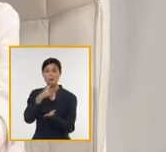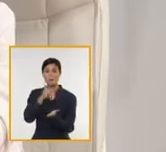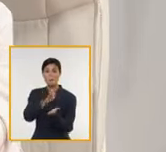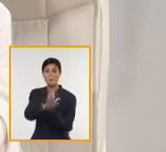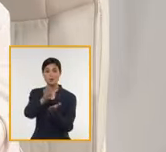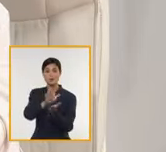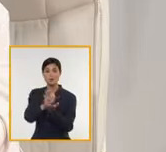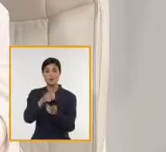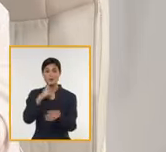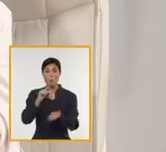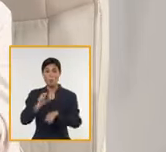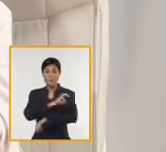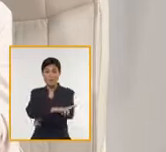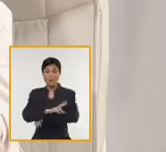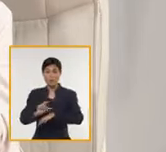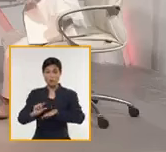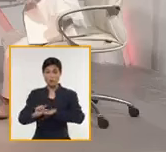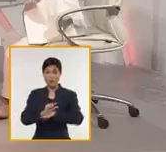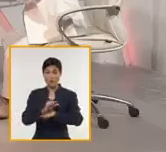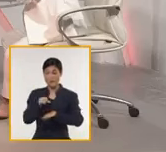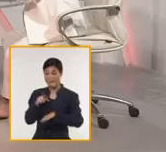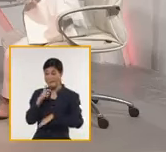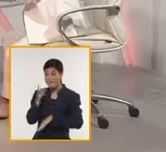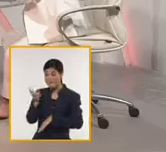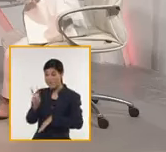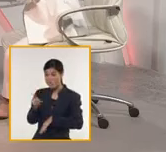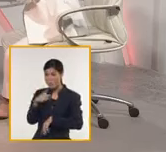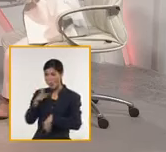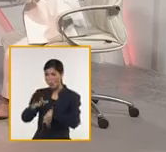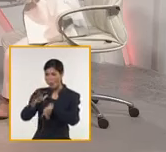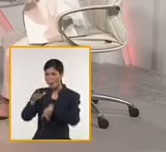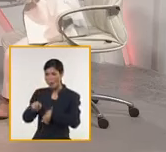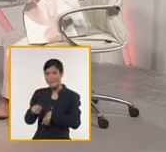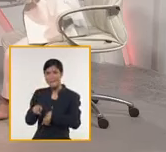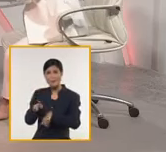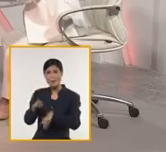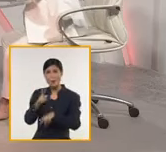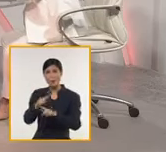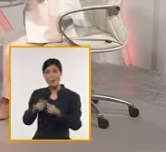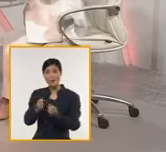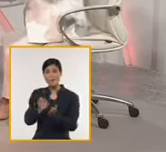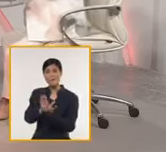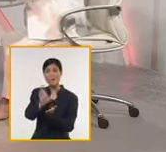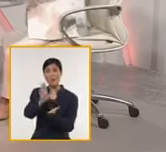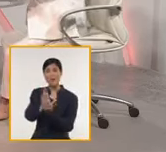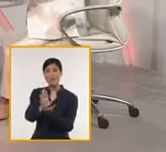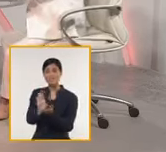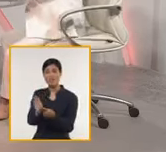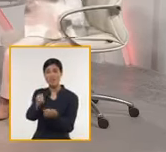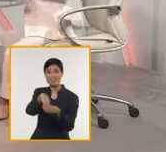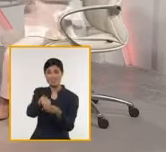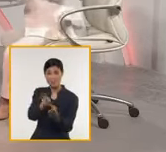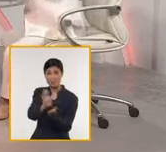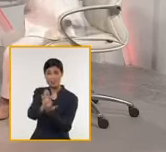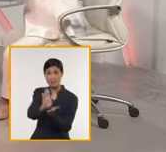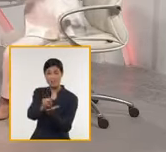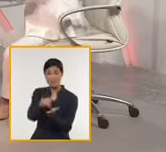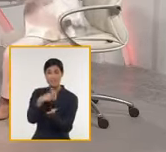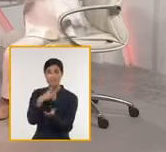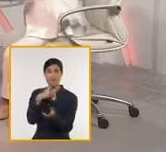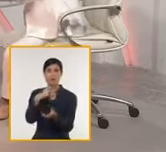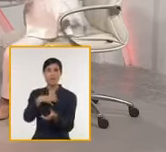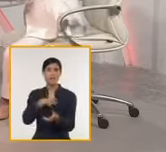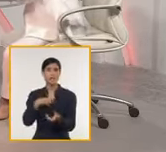desmentía, pero a mí ¿qué recuerda eso? ¿Qué ocurrió cuando el Maine en Cuba? Que fue la voladura del Maine,